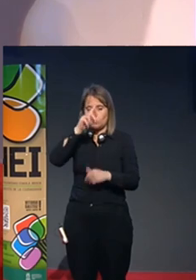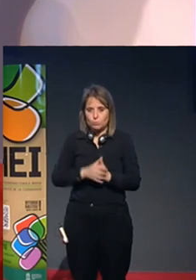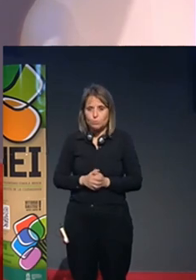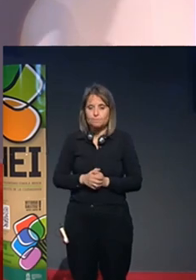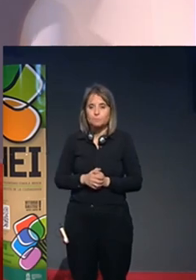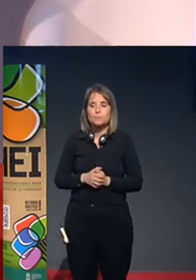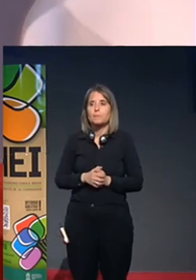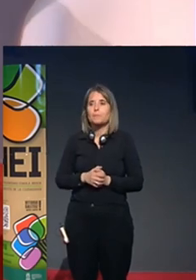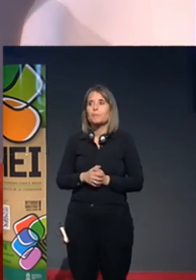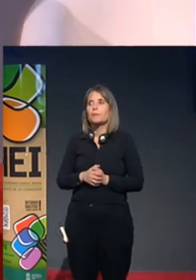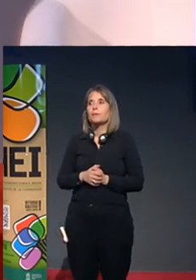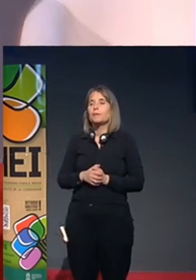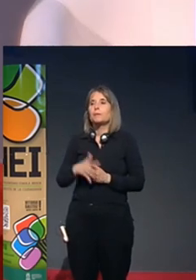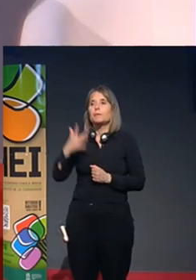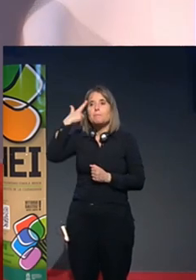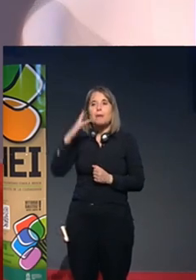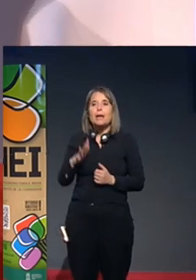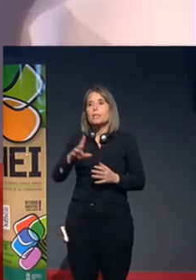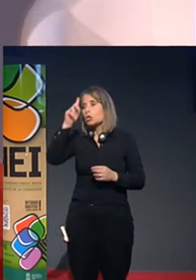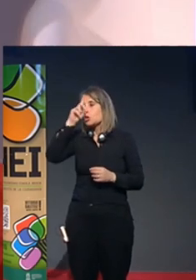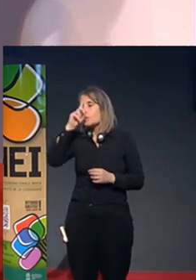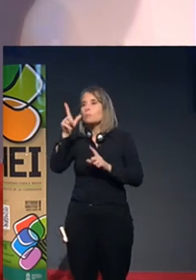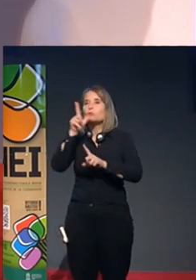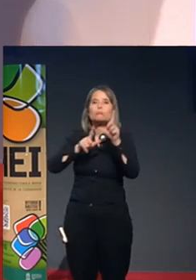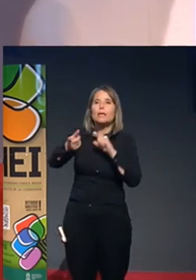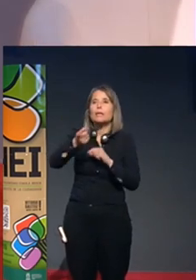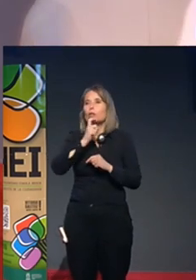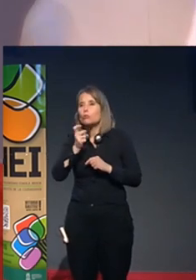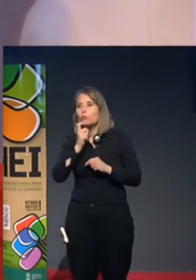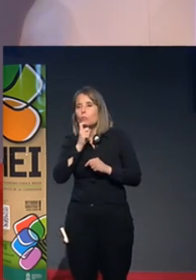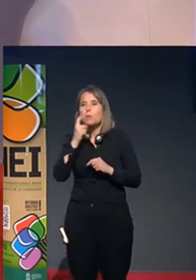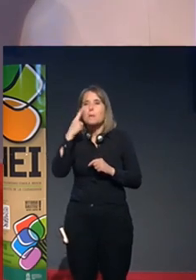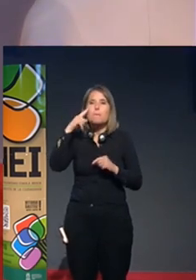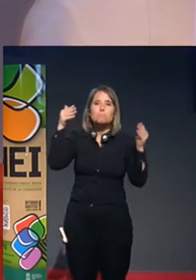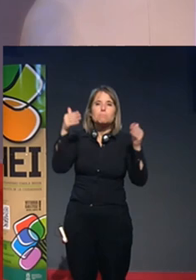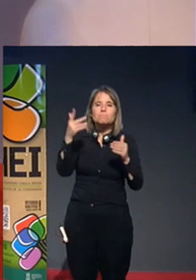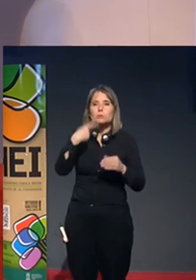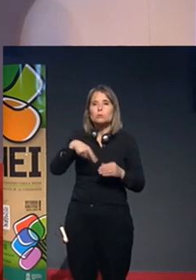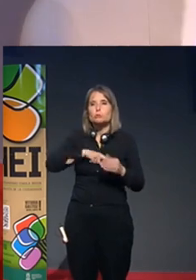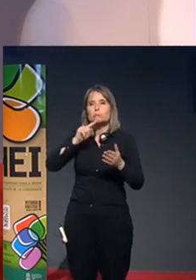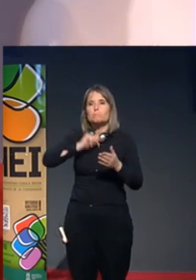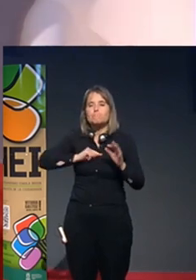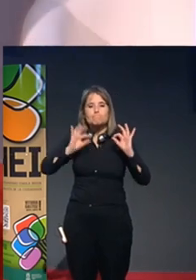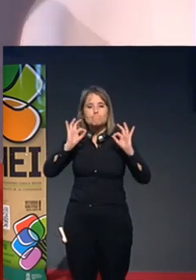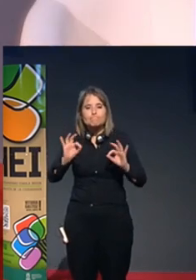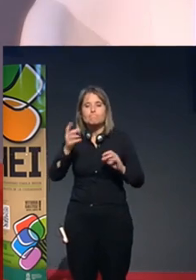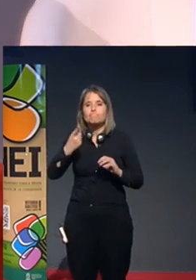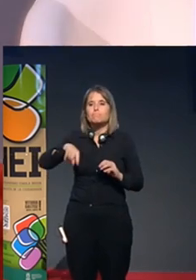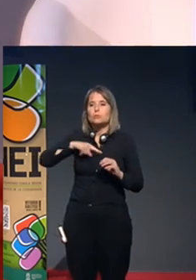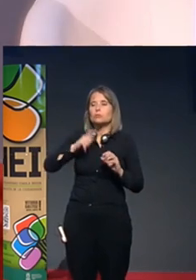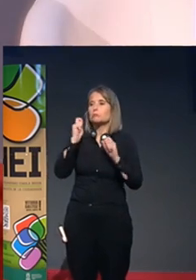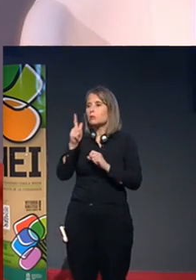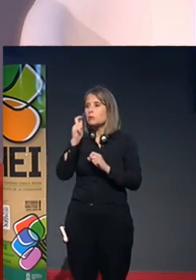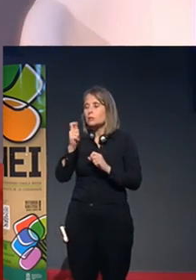udi es daga inako guidar edo sentien ematen edo egot kotan bere